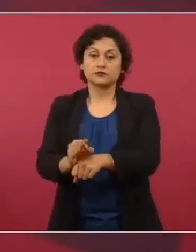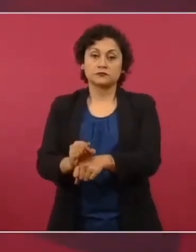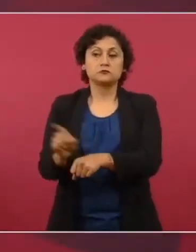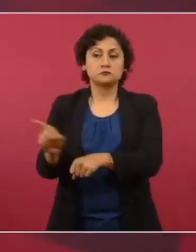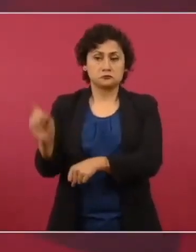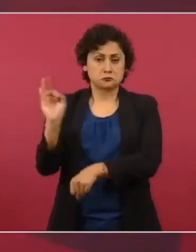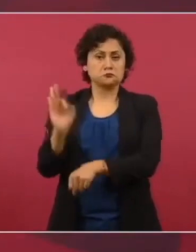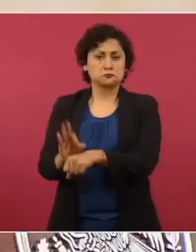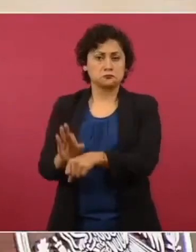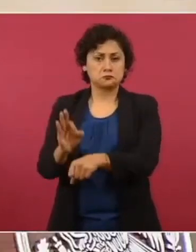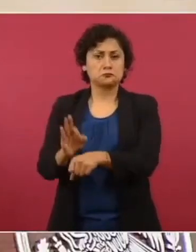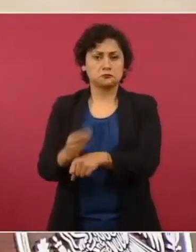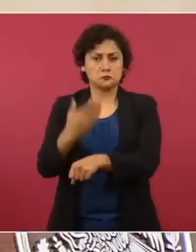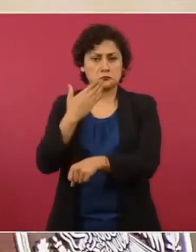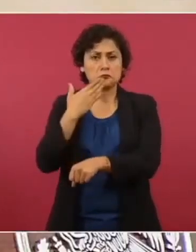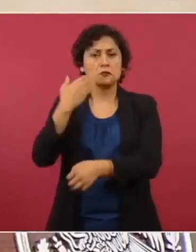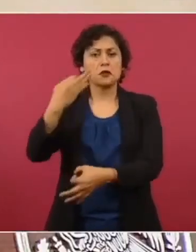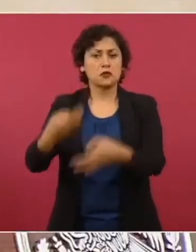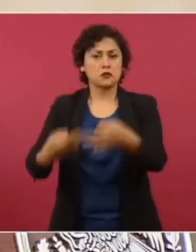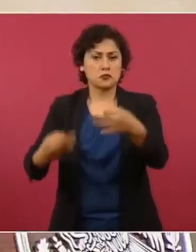bien el caso.